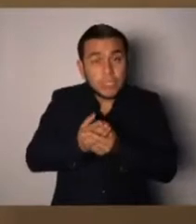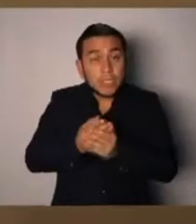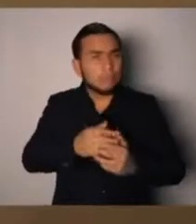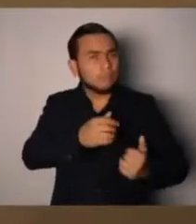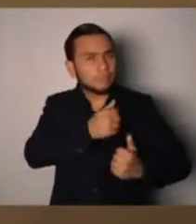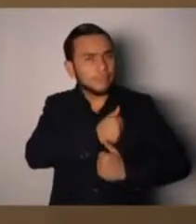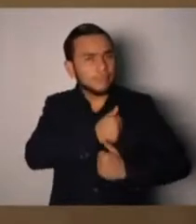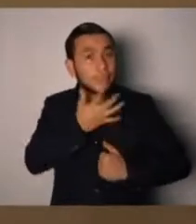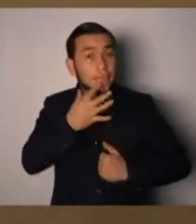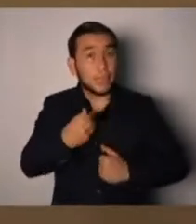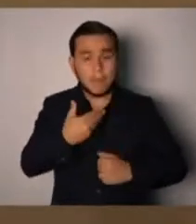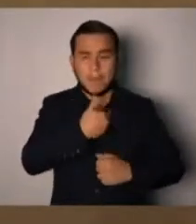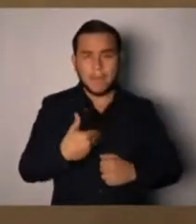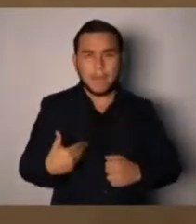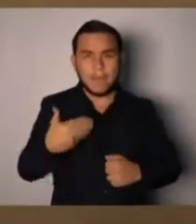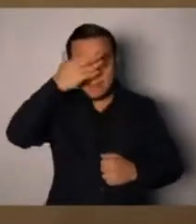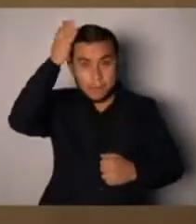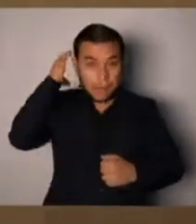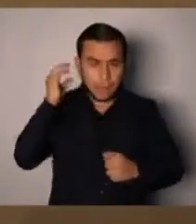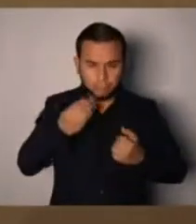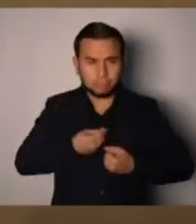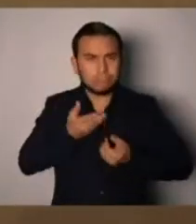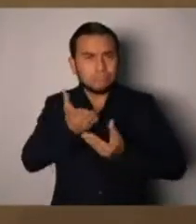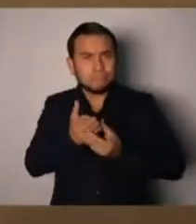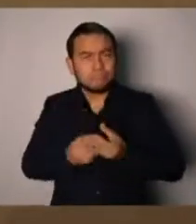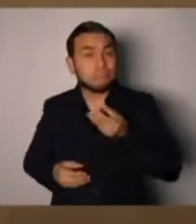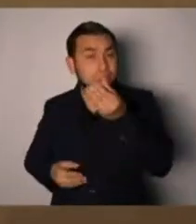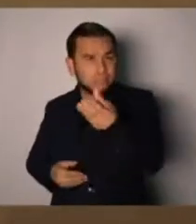dicen el presidente no quiere a los archivos militares miren